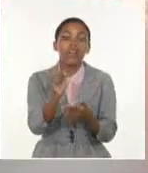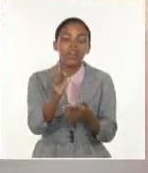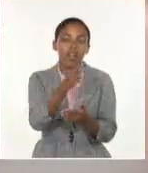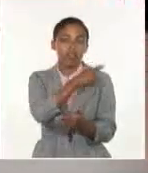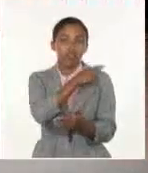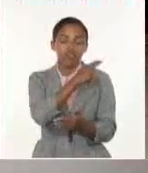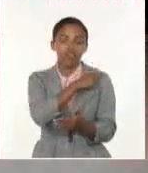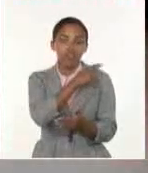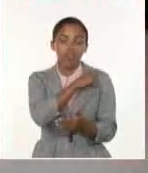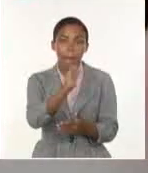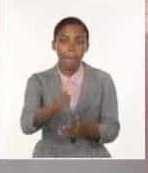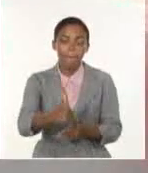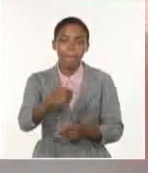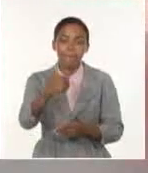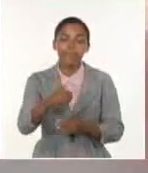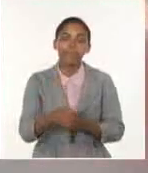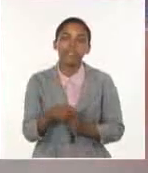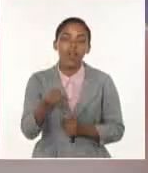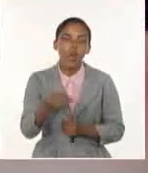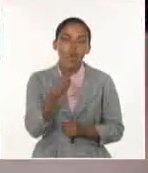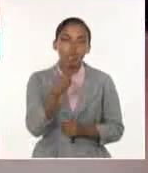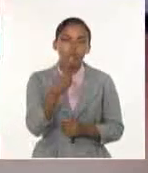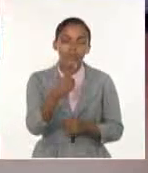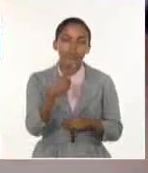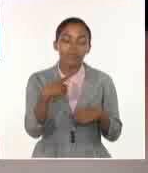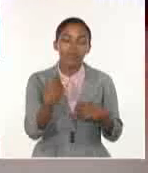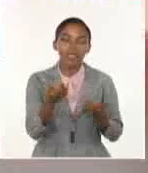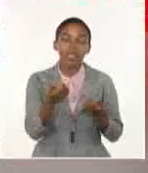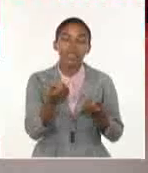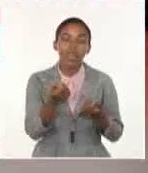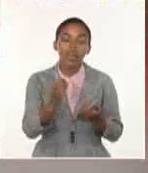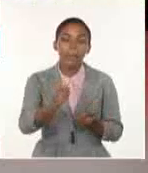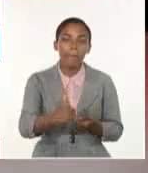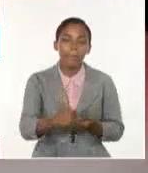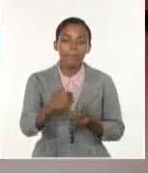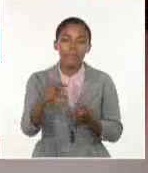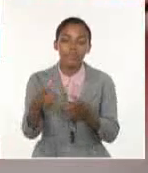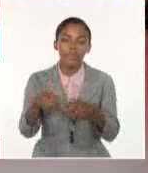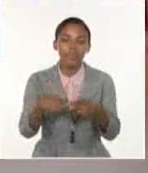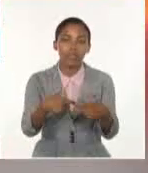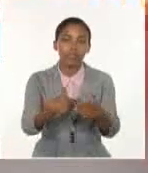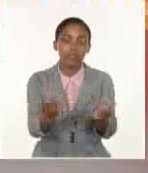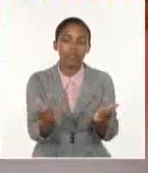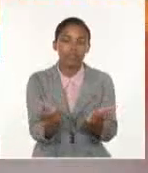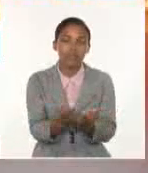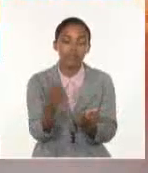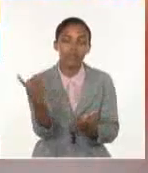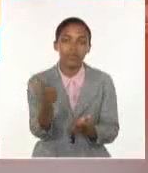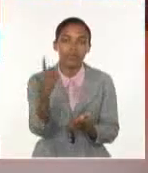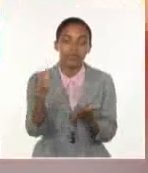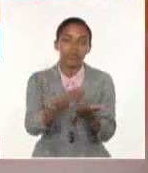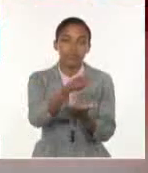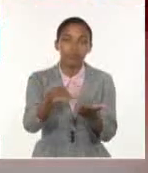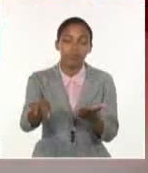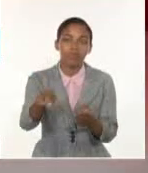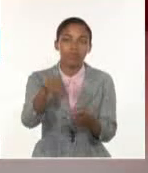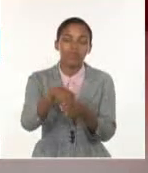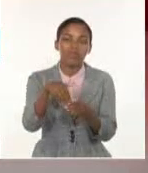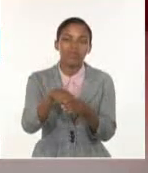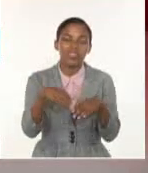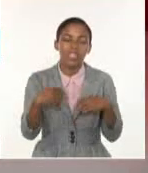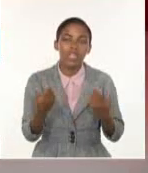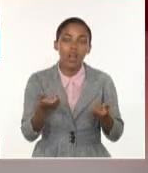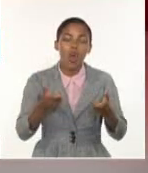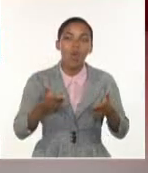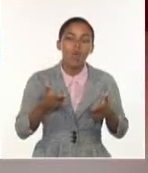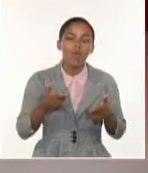acuerdo con el anuncio pronunciado hoy por el presidente de la Comisión Nacional Demócrata, James Harrison, los delegados comenzaron la víspera a emitir votos virtuales